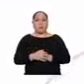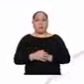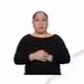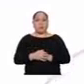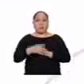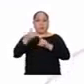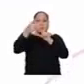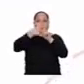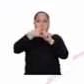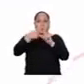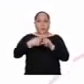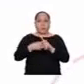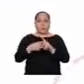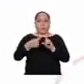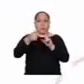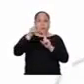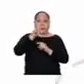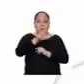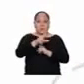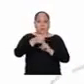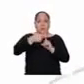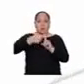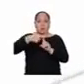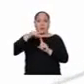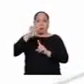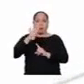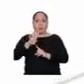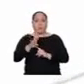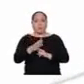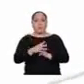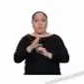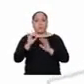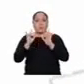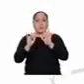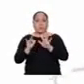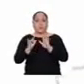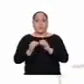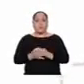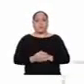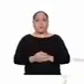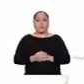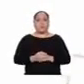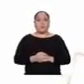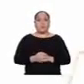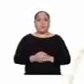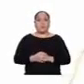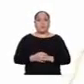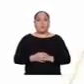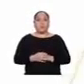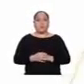sumar 3 más 4, que es igual a 7.